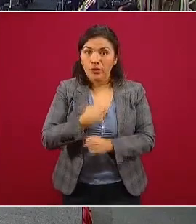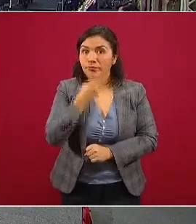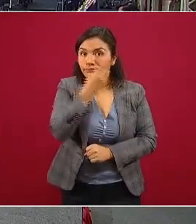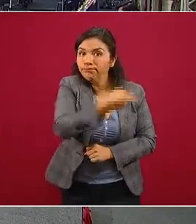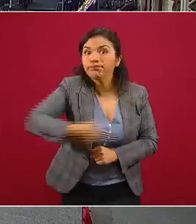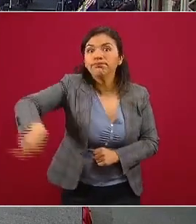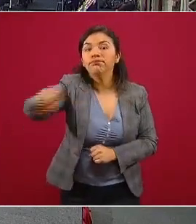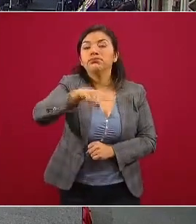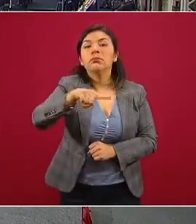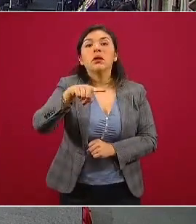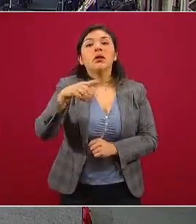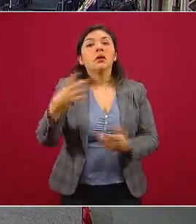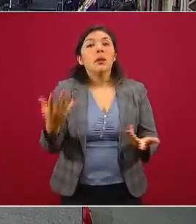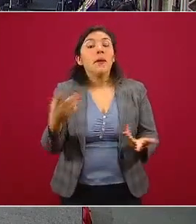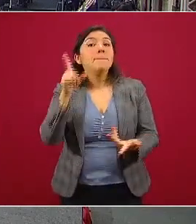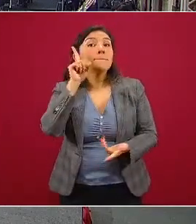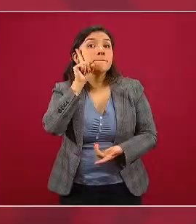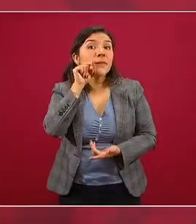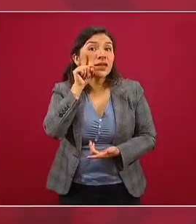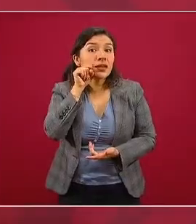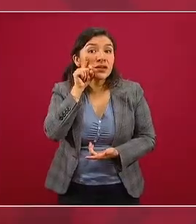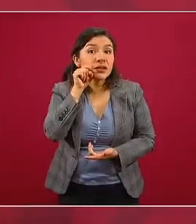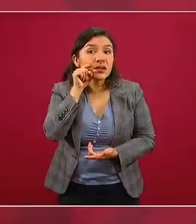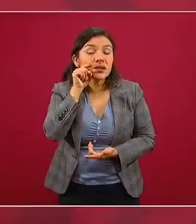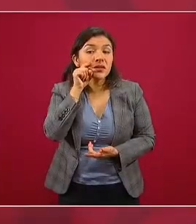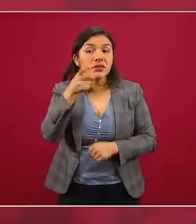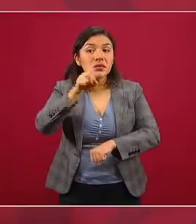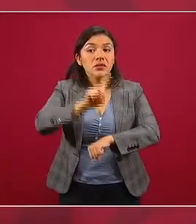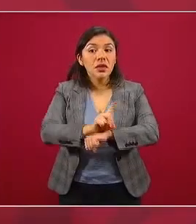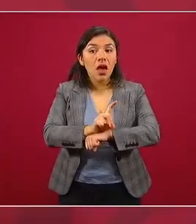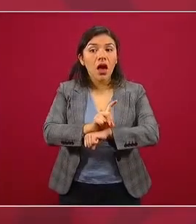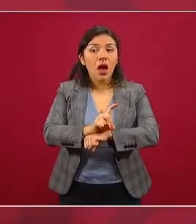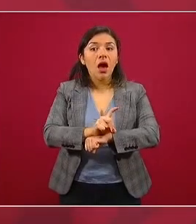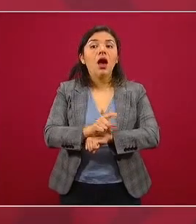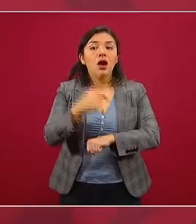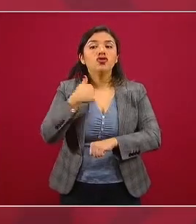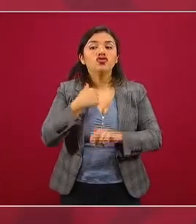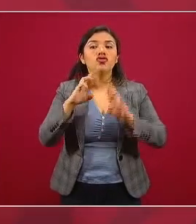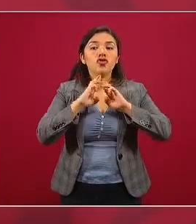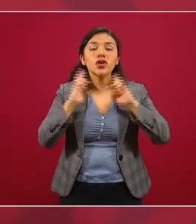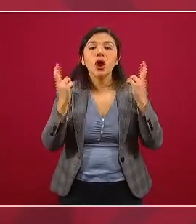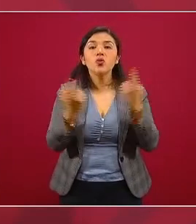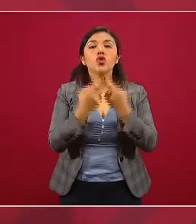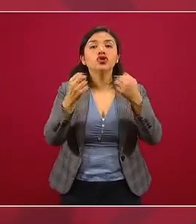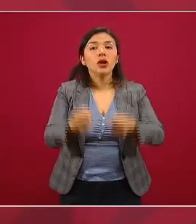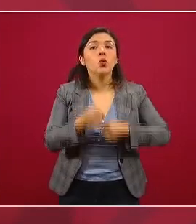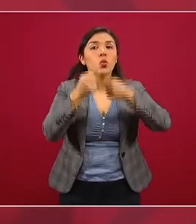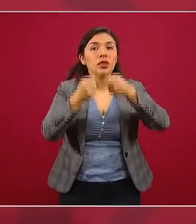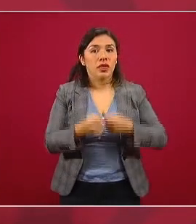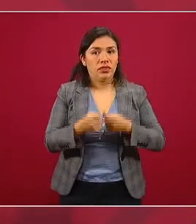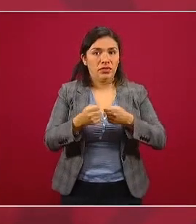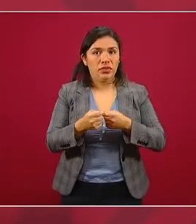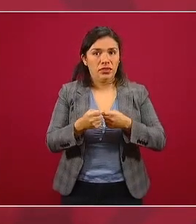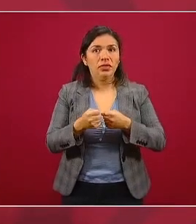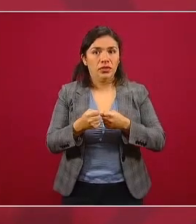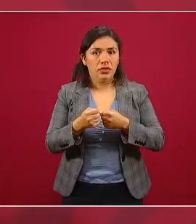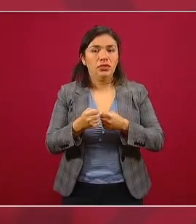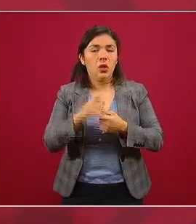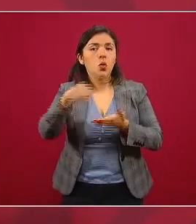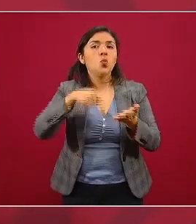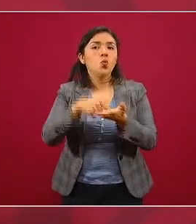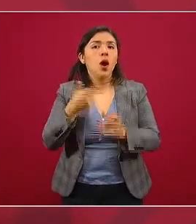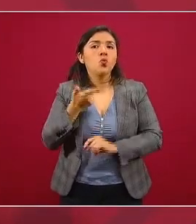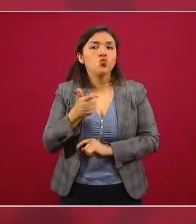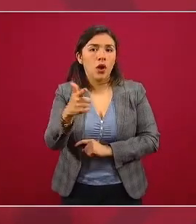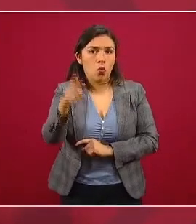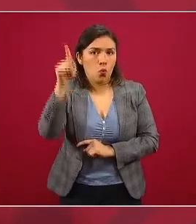comentarles que mañana vamos a hacer la reunión de seguridad en